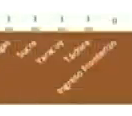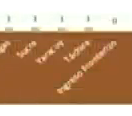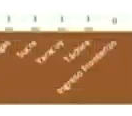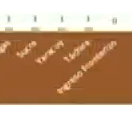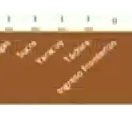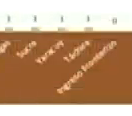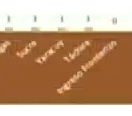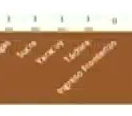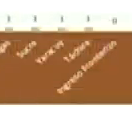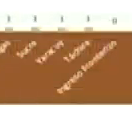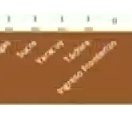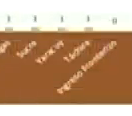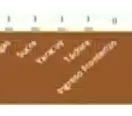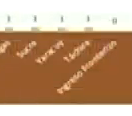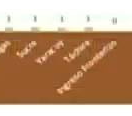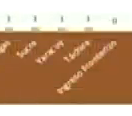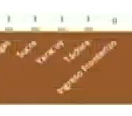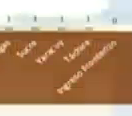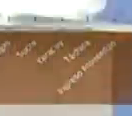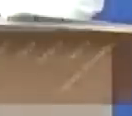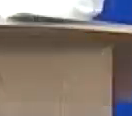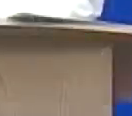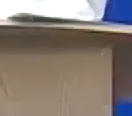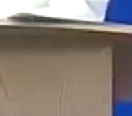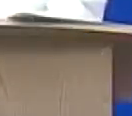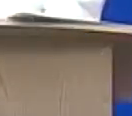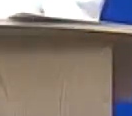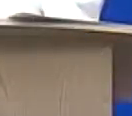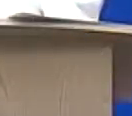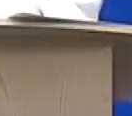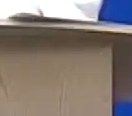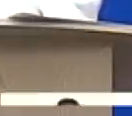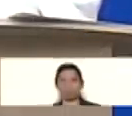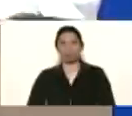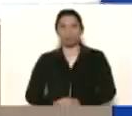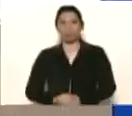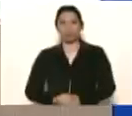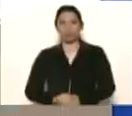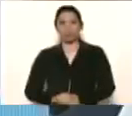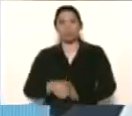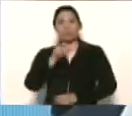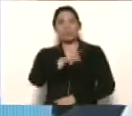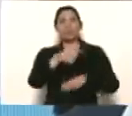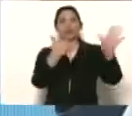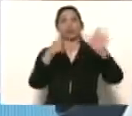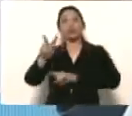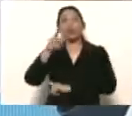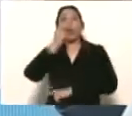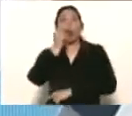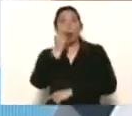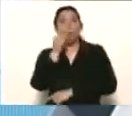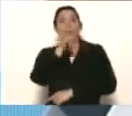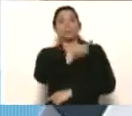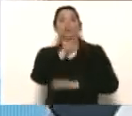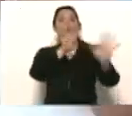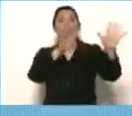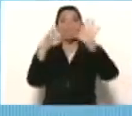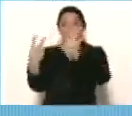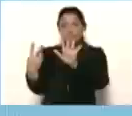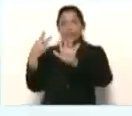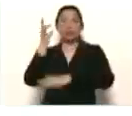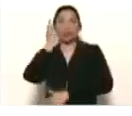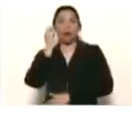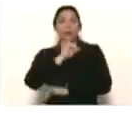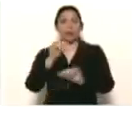o dos casos de pacientes recuperados en cuanto al sexo 182 hombres 147 mujeres se mantiene